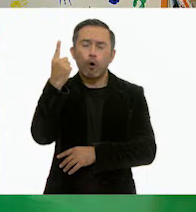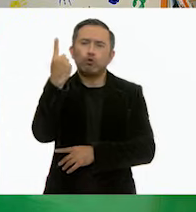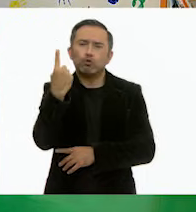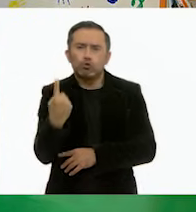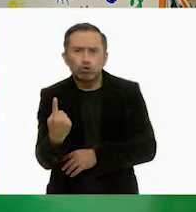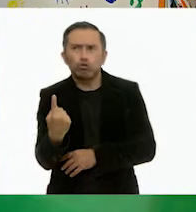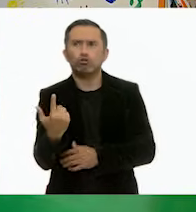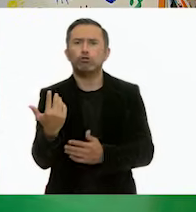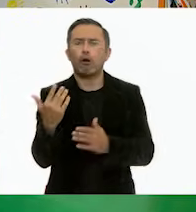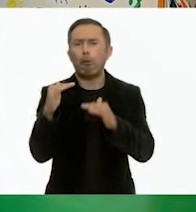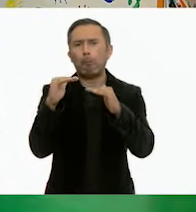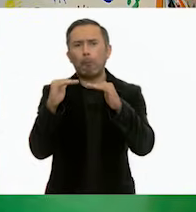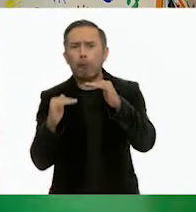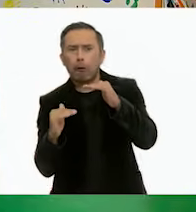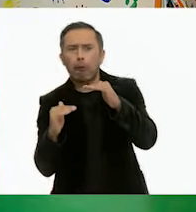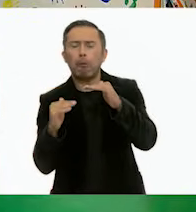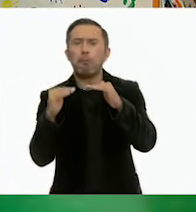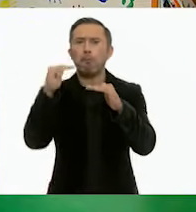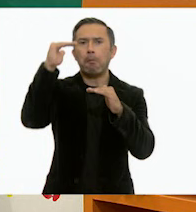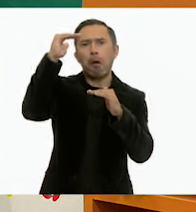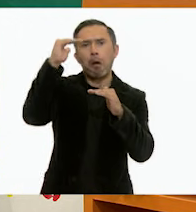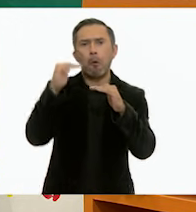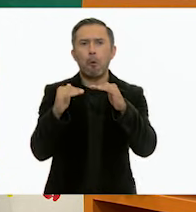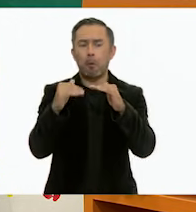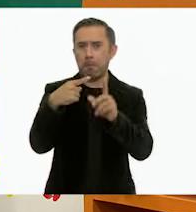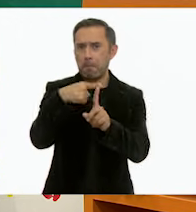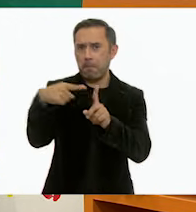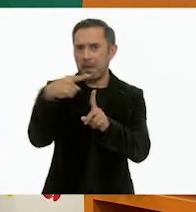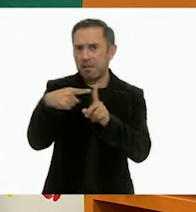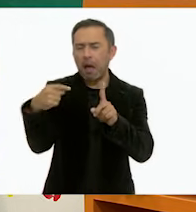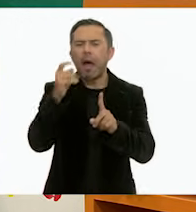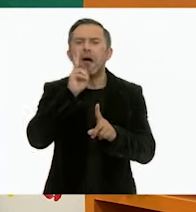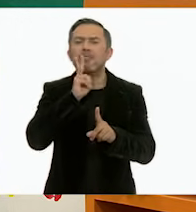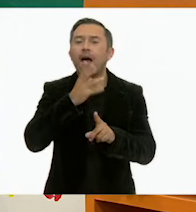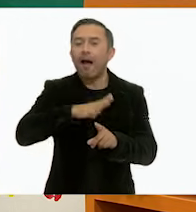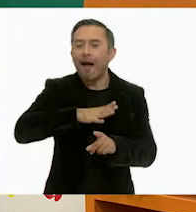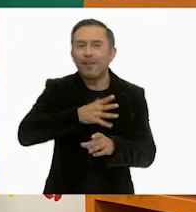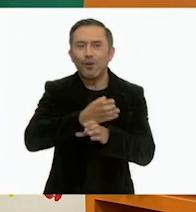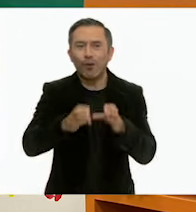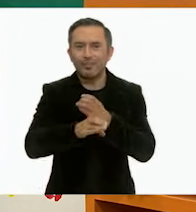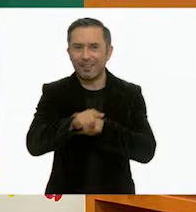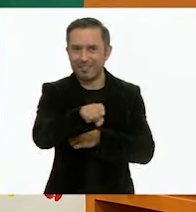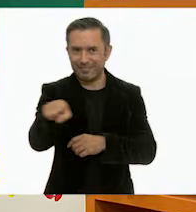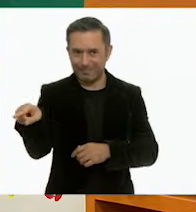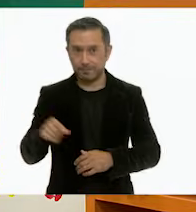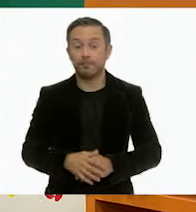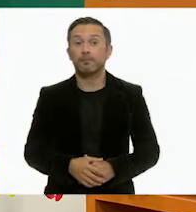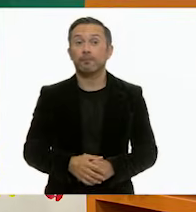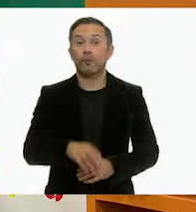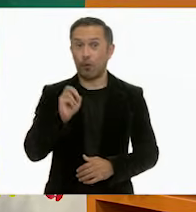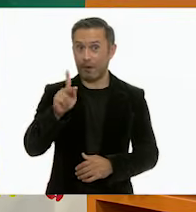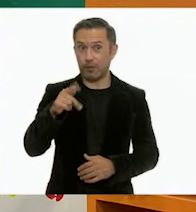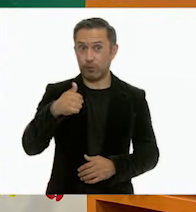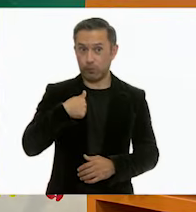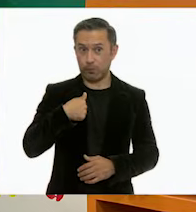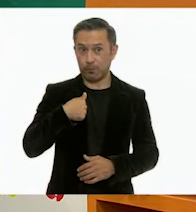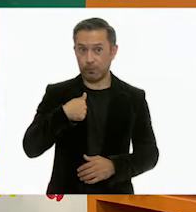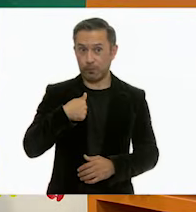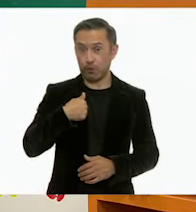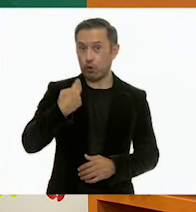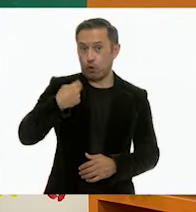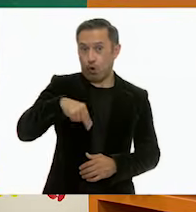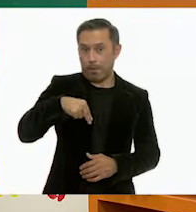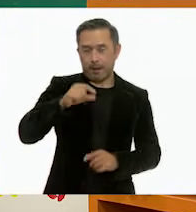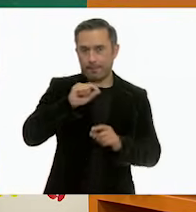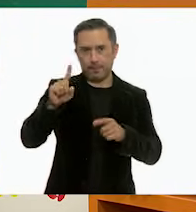bajita o media de los objetos. ¿Cómo ven? Entonces voy a borrar mi nombre para